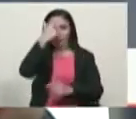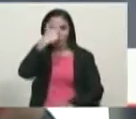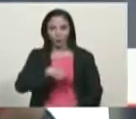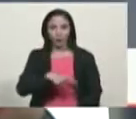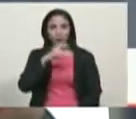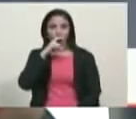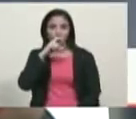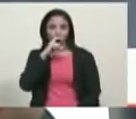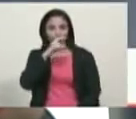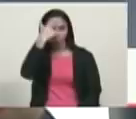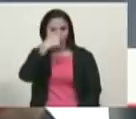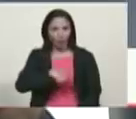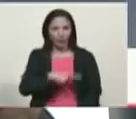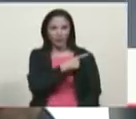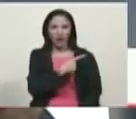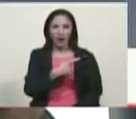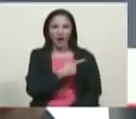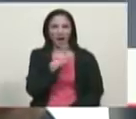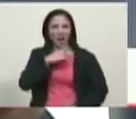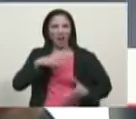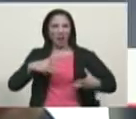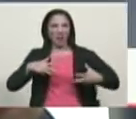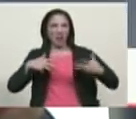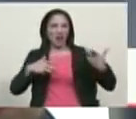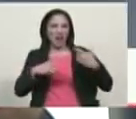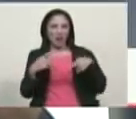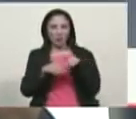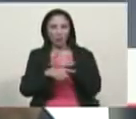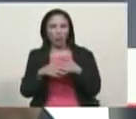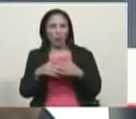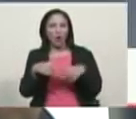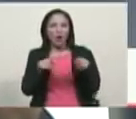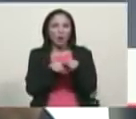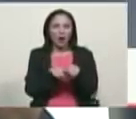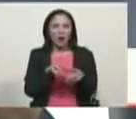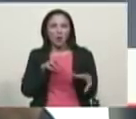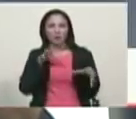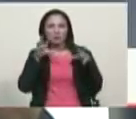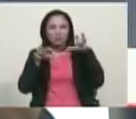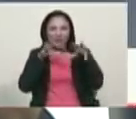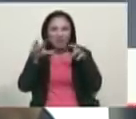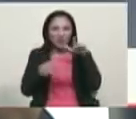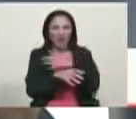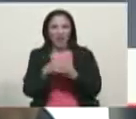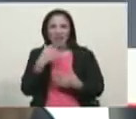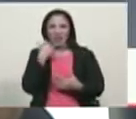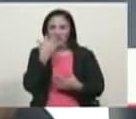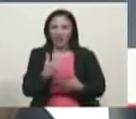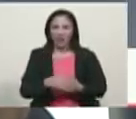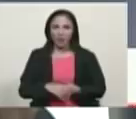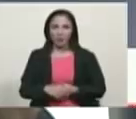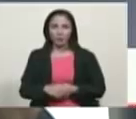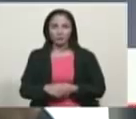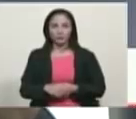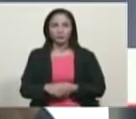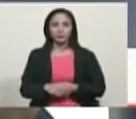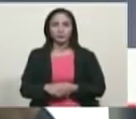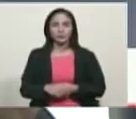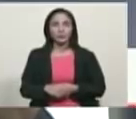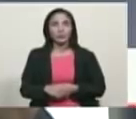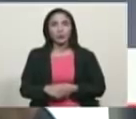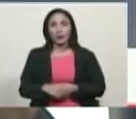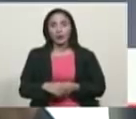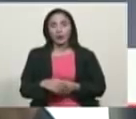fuera un ogro, usted lo ha dicho bien, como un ogro. Pobre pueblo español, que